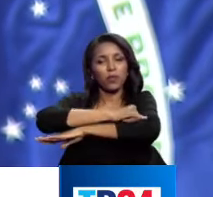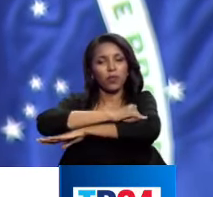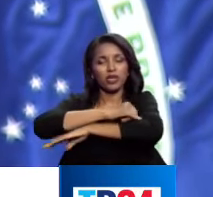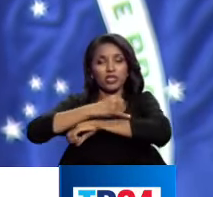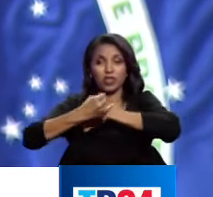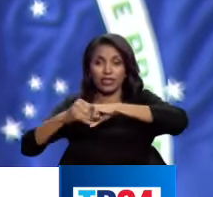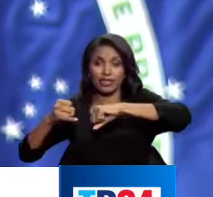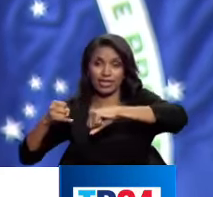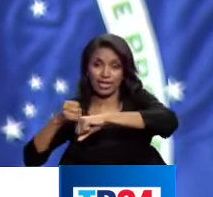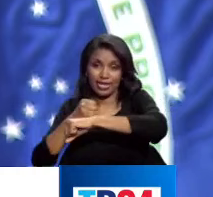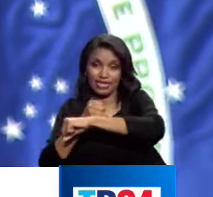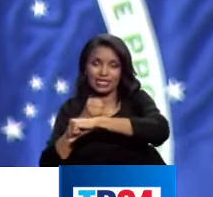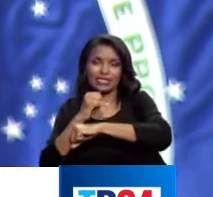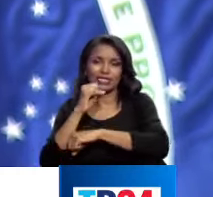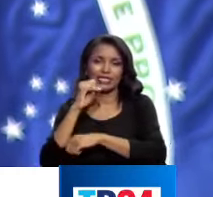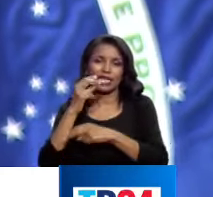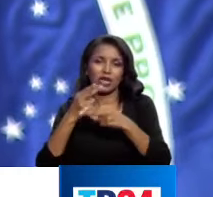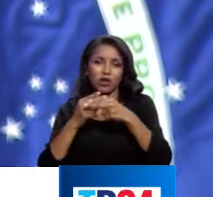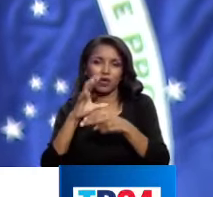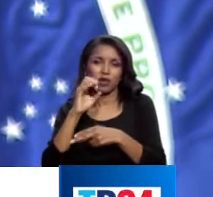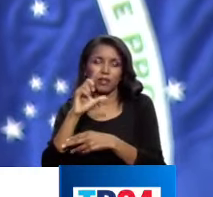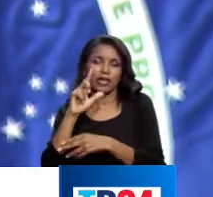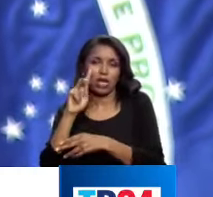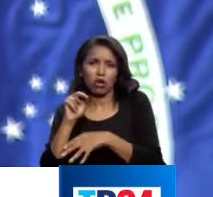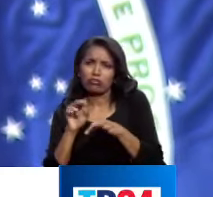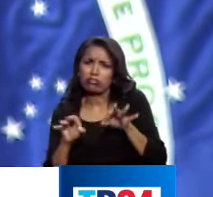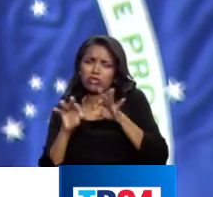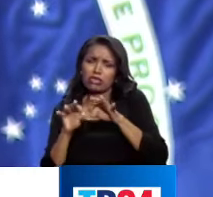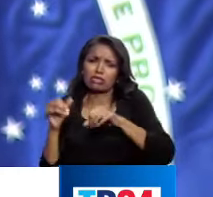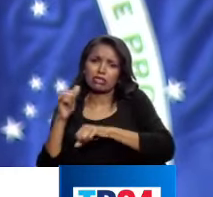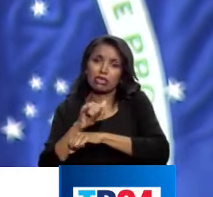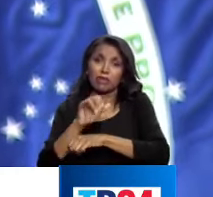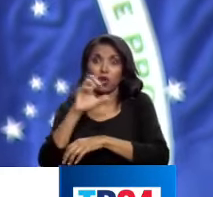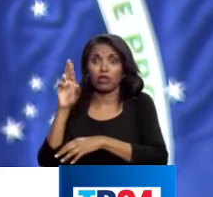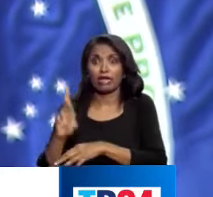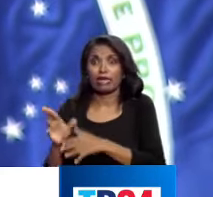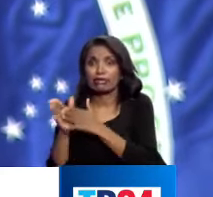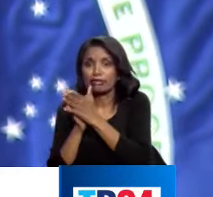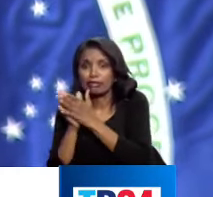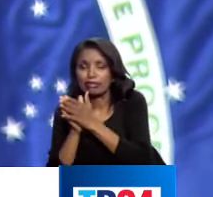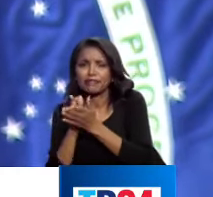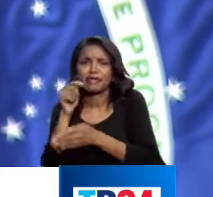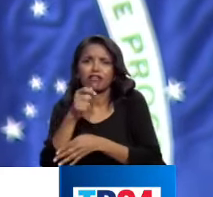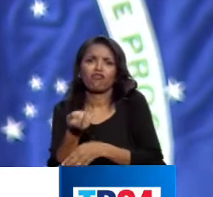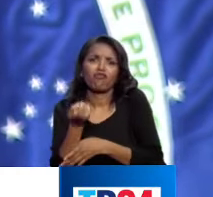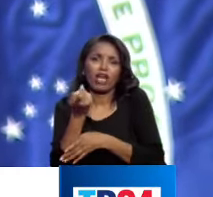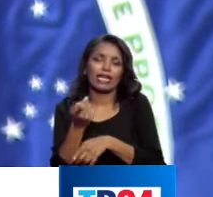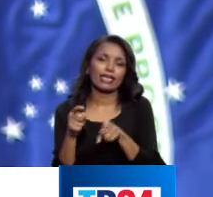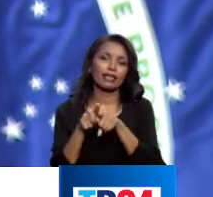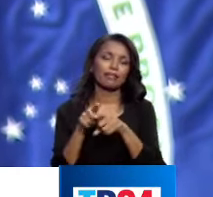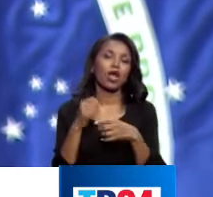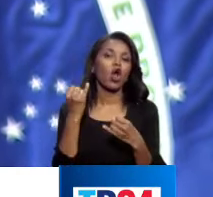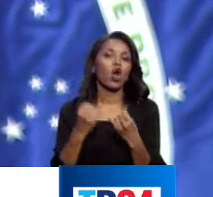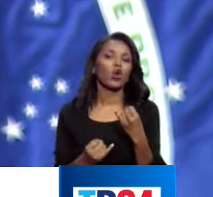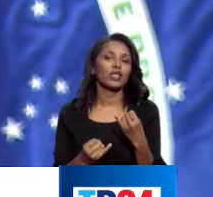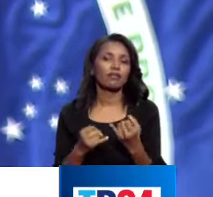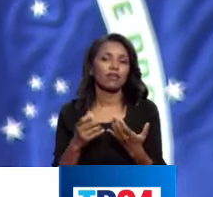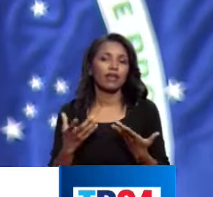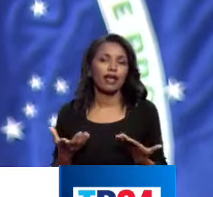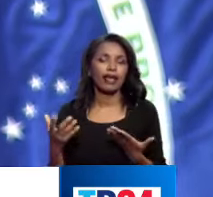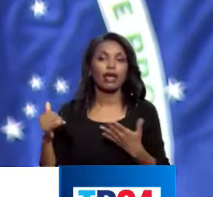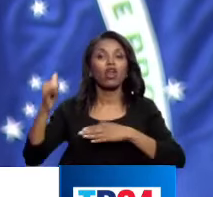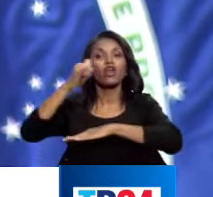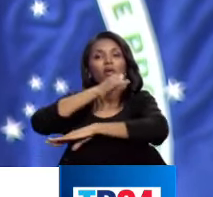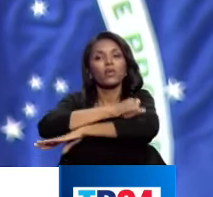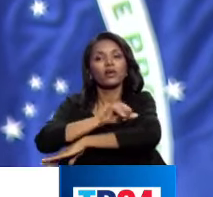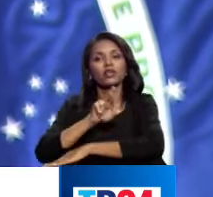Isla Colón de manera que Costa Rica no nos siga robando el mandado. Y por último, vamos a generar que los aeropuertos